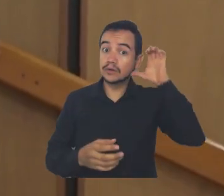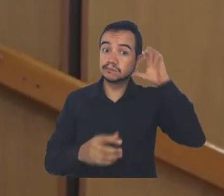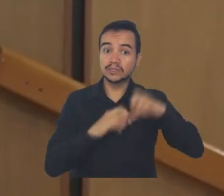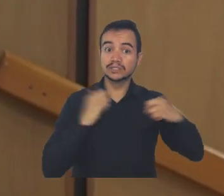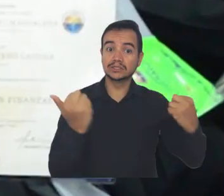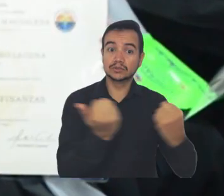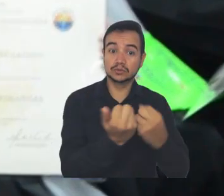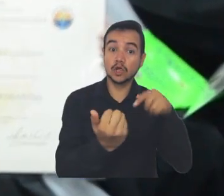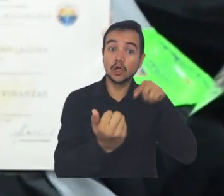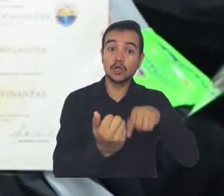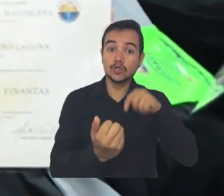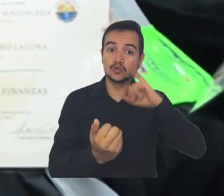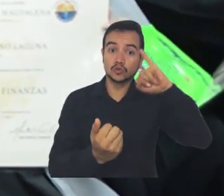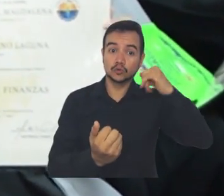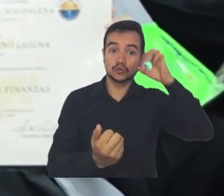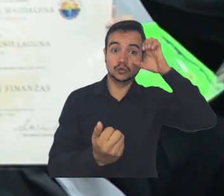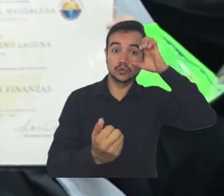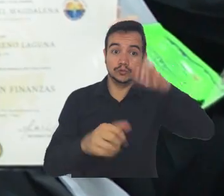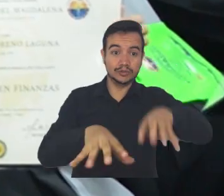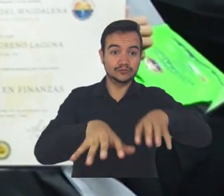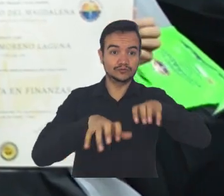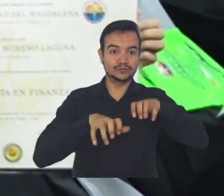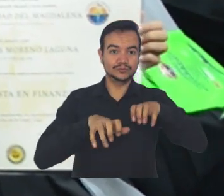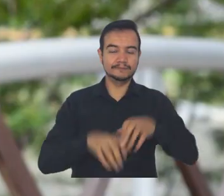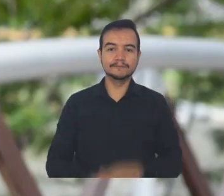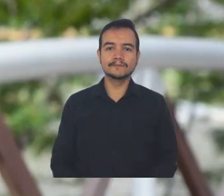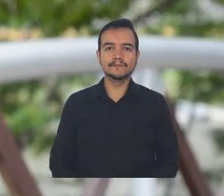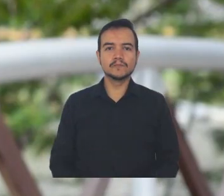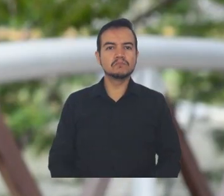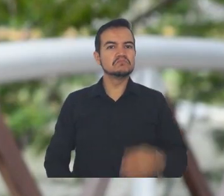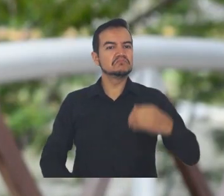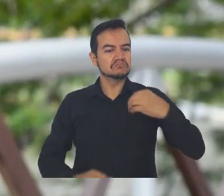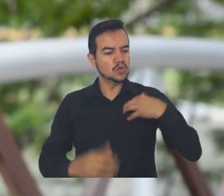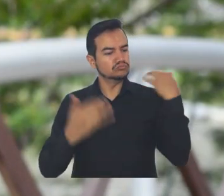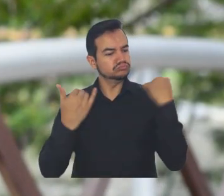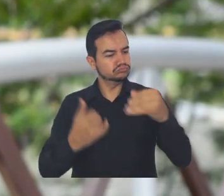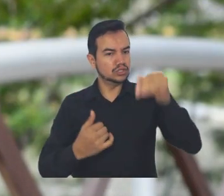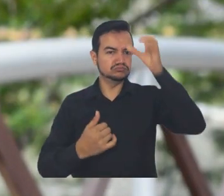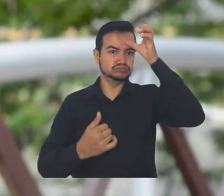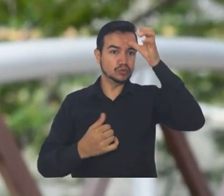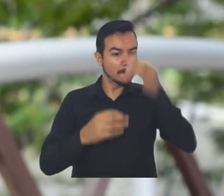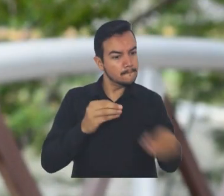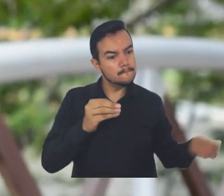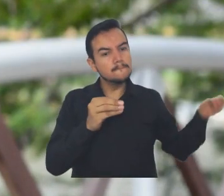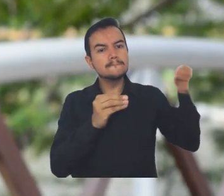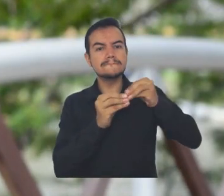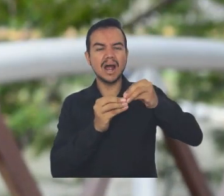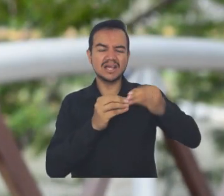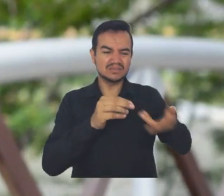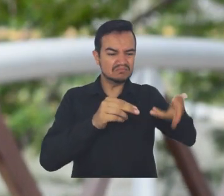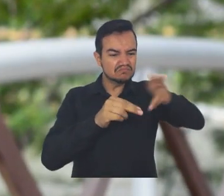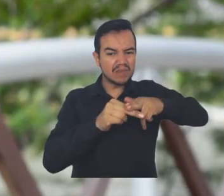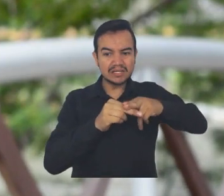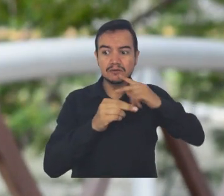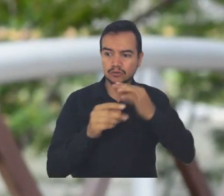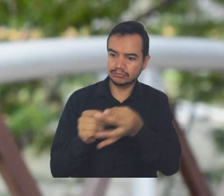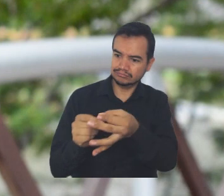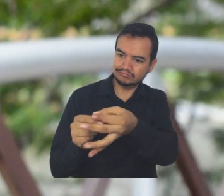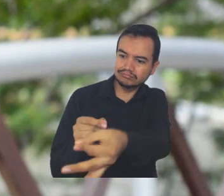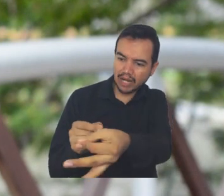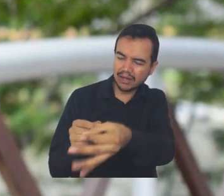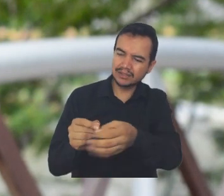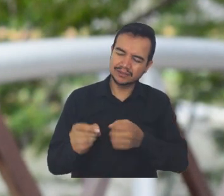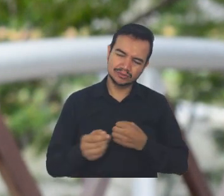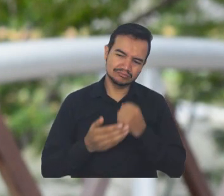en el Auditorio Julio Otero Muñoz de la Alma Mater. Quise fortalecer mis conocimientos y poder entregarle a mi municipio